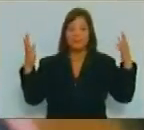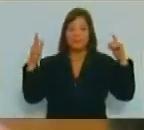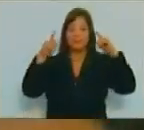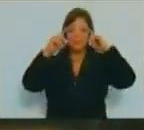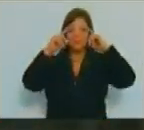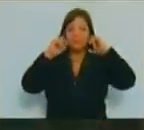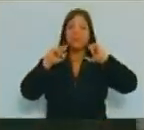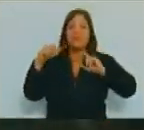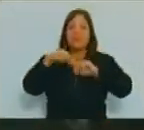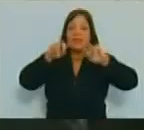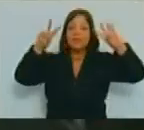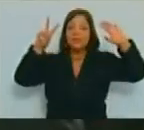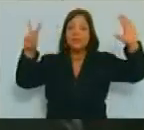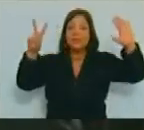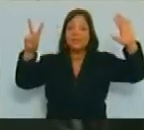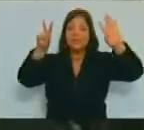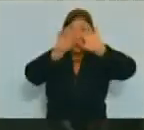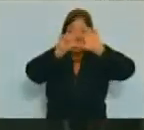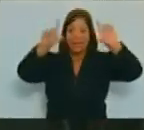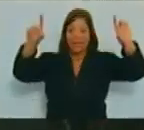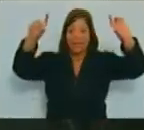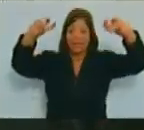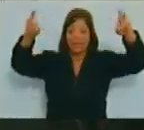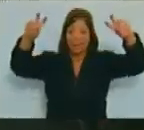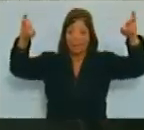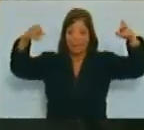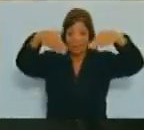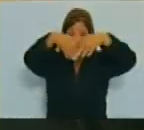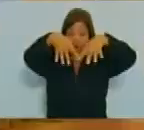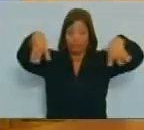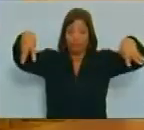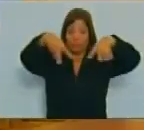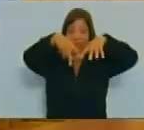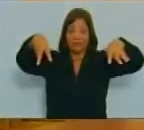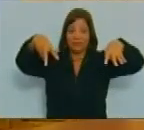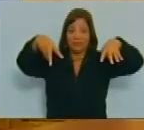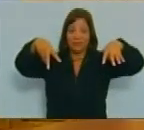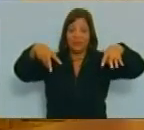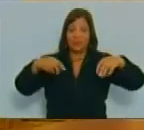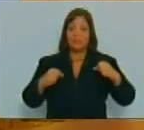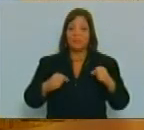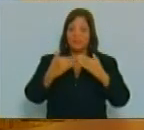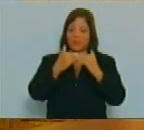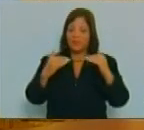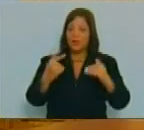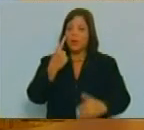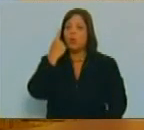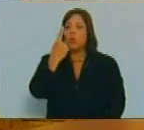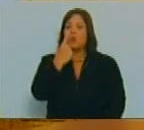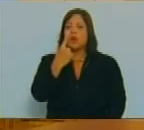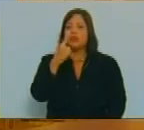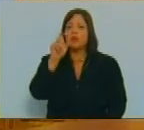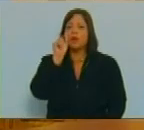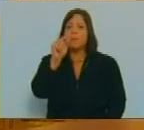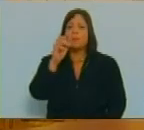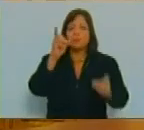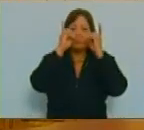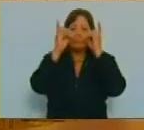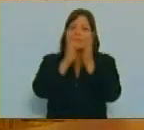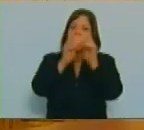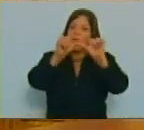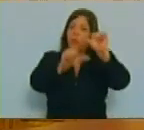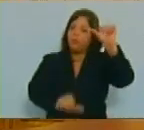y dentro de esas siete líneas de esos siete vértices la gran misión noticias realista me voy a tener una sólo presidenta para no